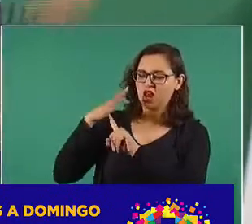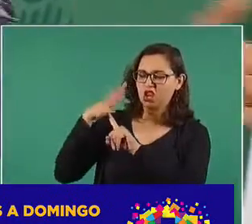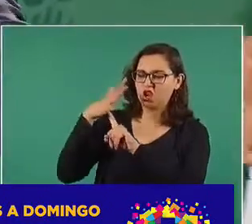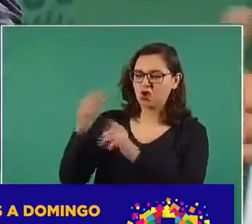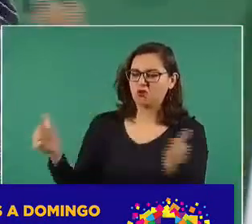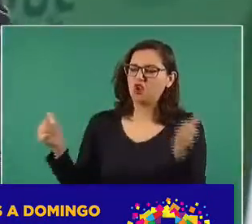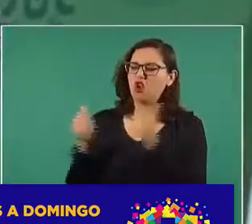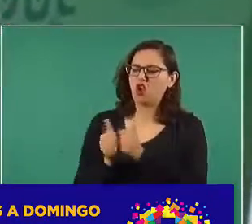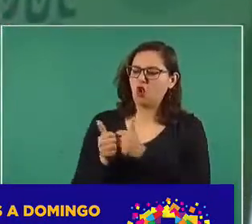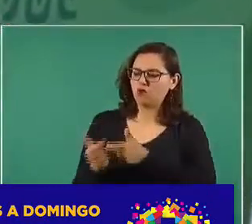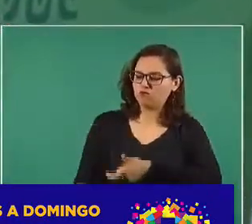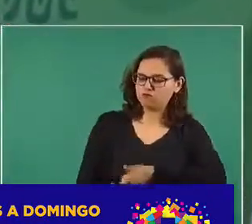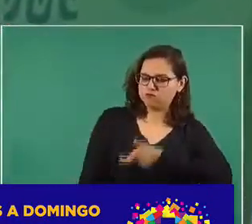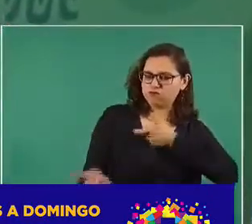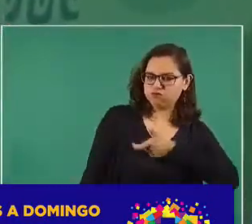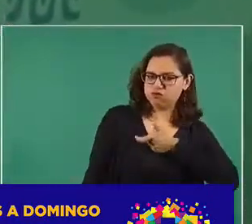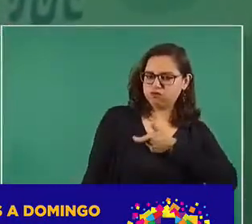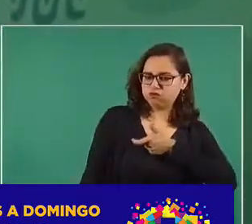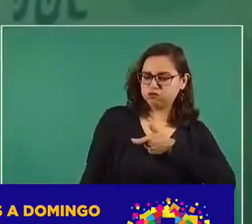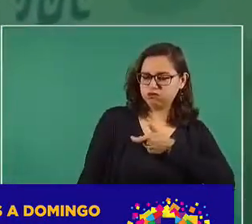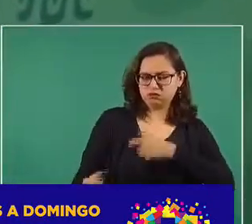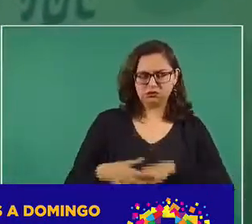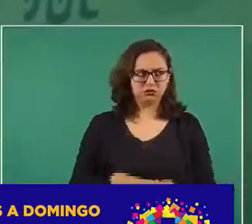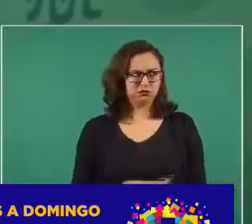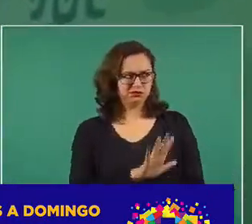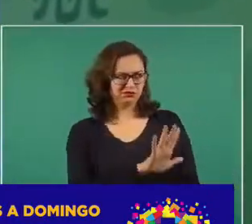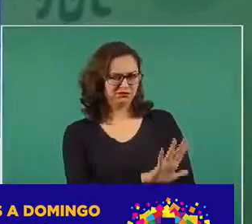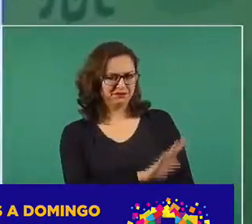¿Para qué queremos nosotros eso?